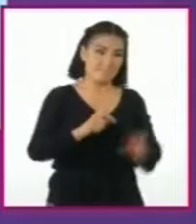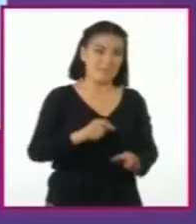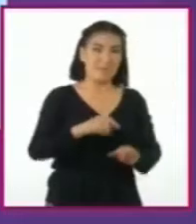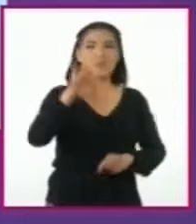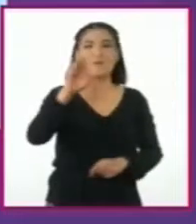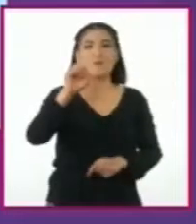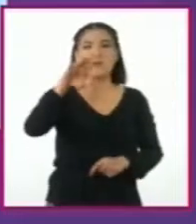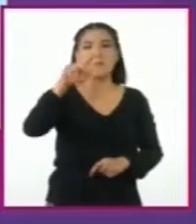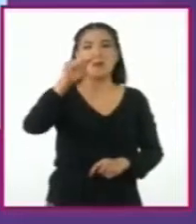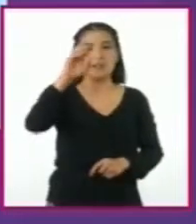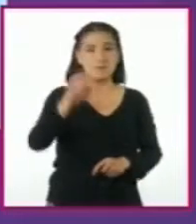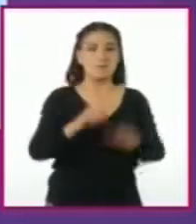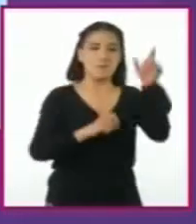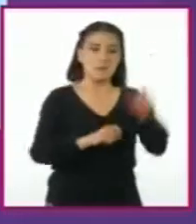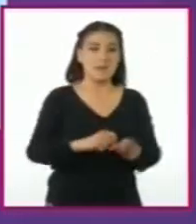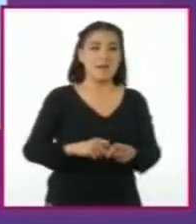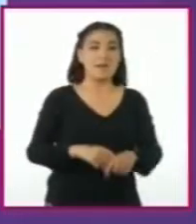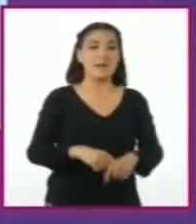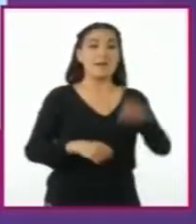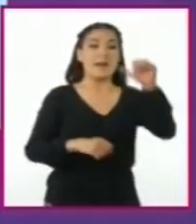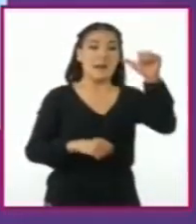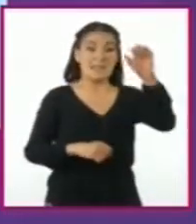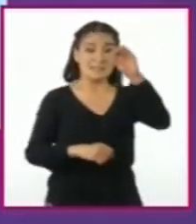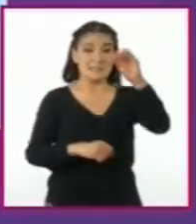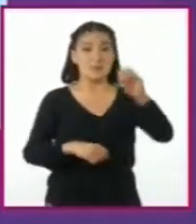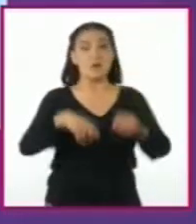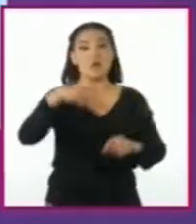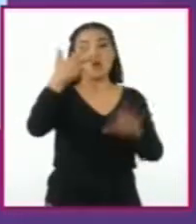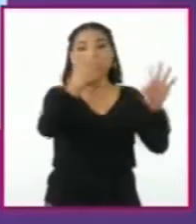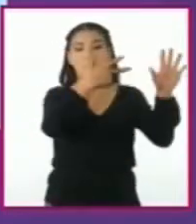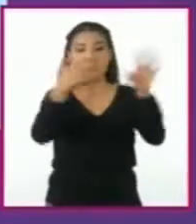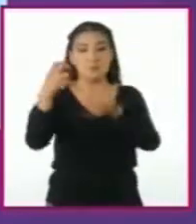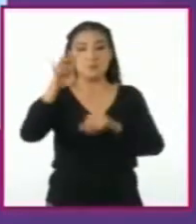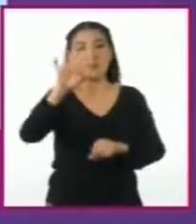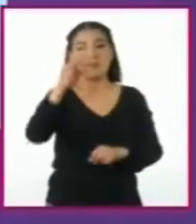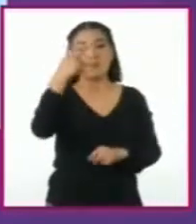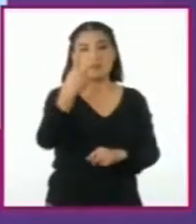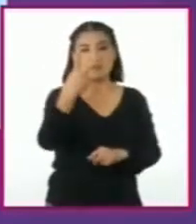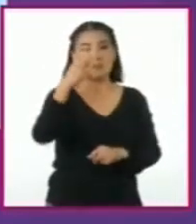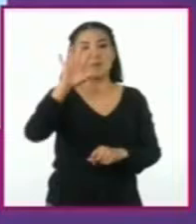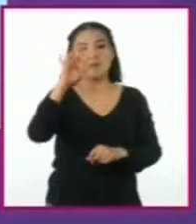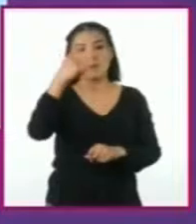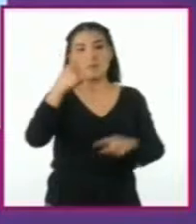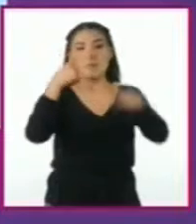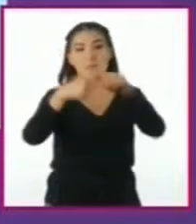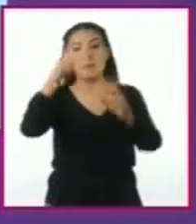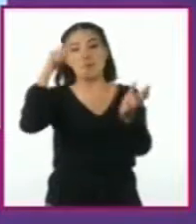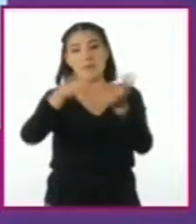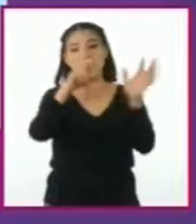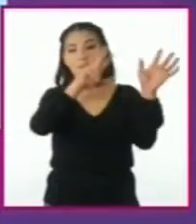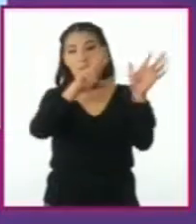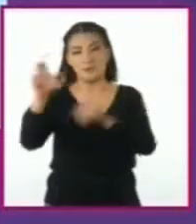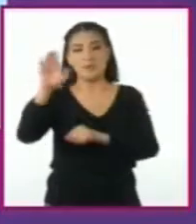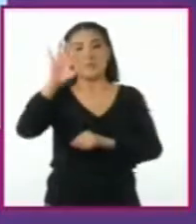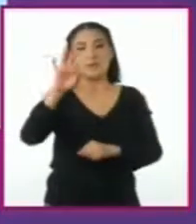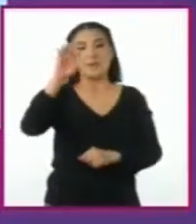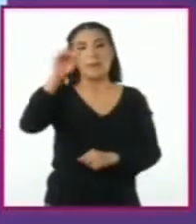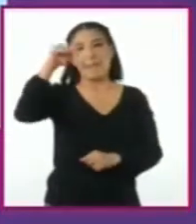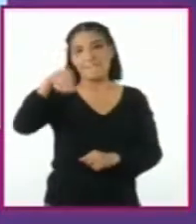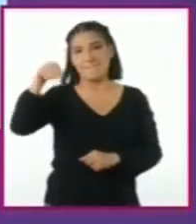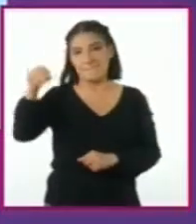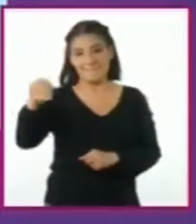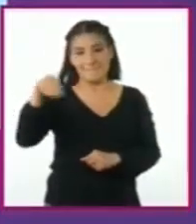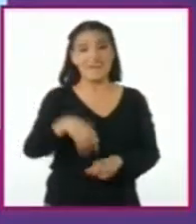tiene como medidas ancho por largo 841 por 1189 milímetros.